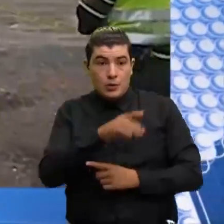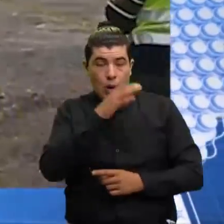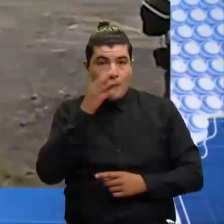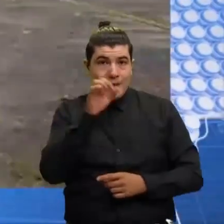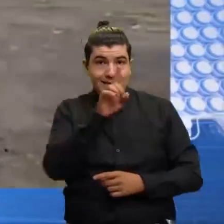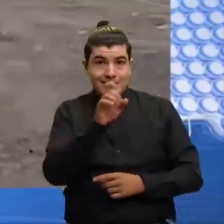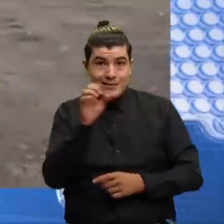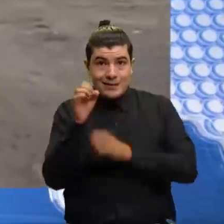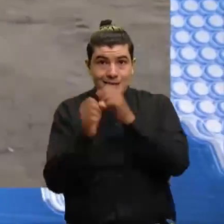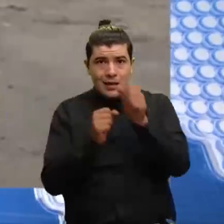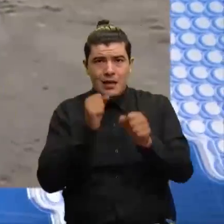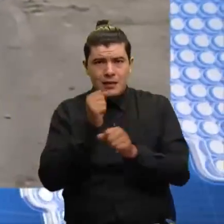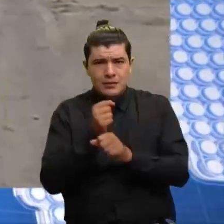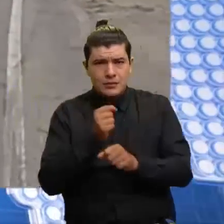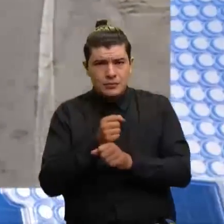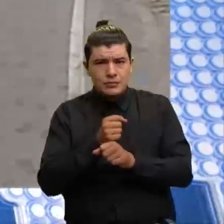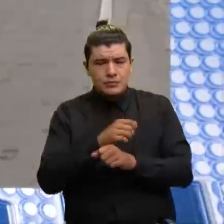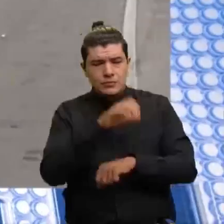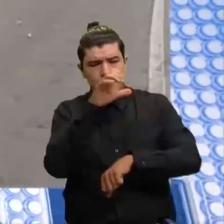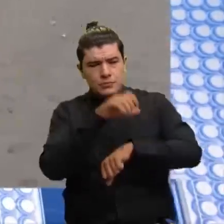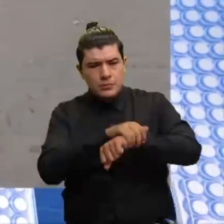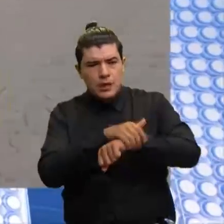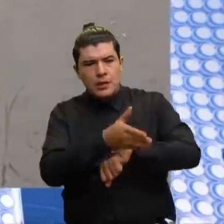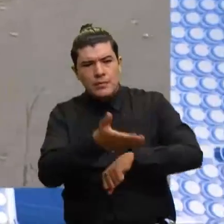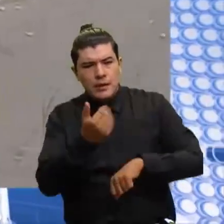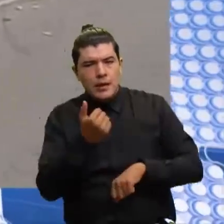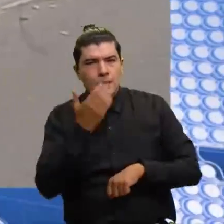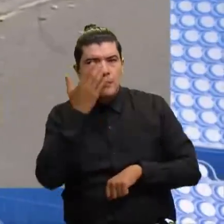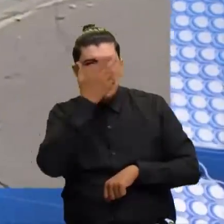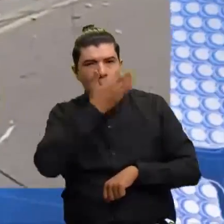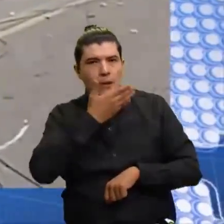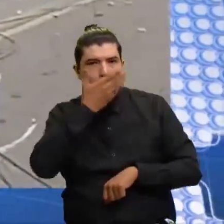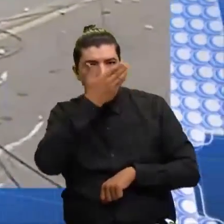y es puesto a disposición de autoridad competente por el delito de homicidio culposo.